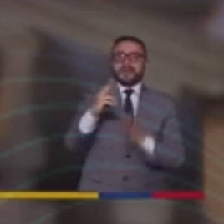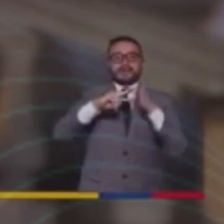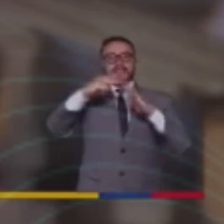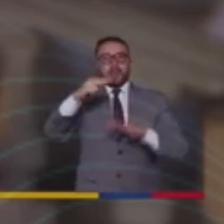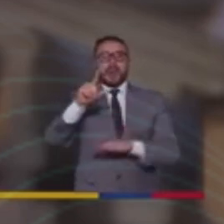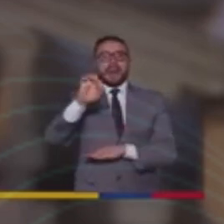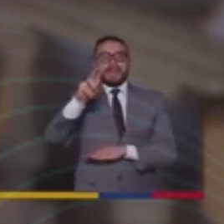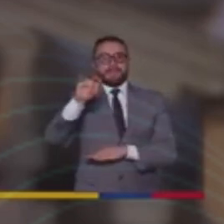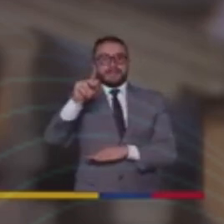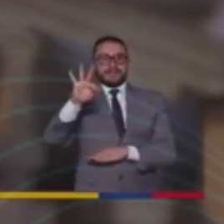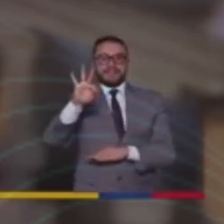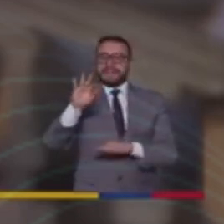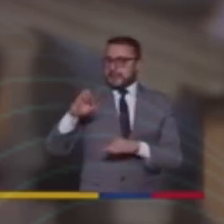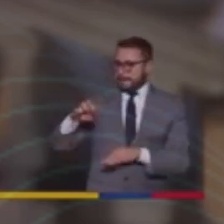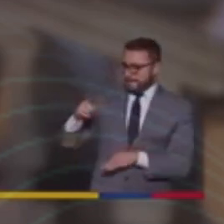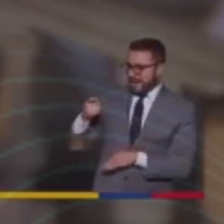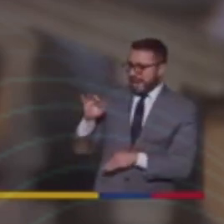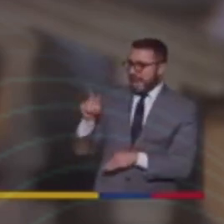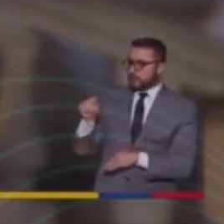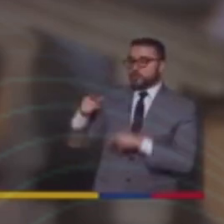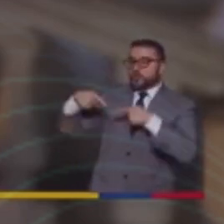de paranoia en el país.